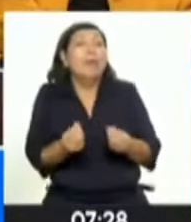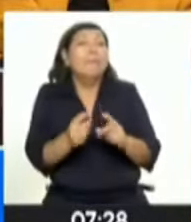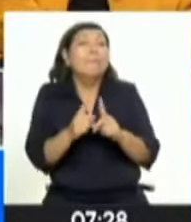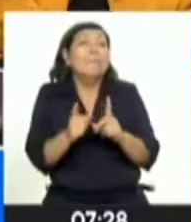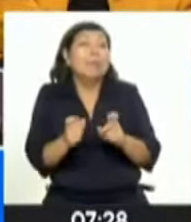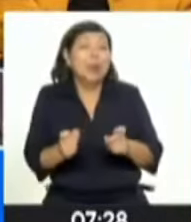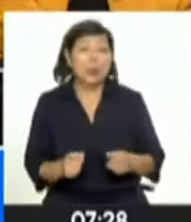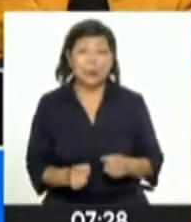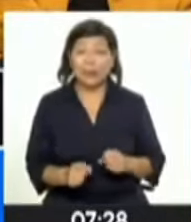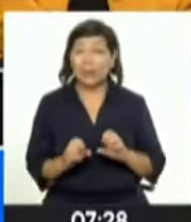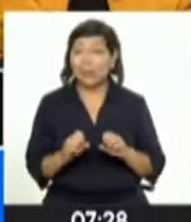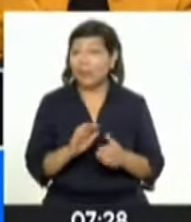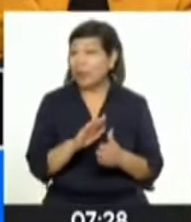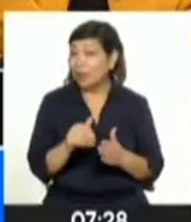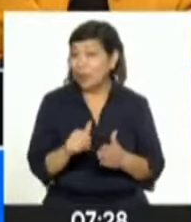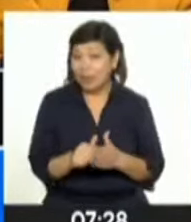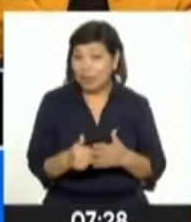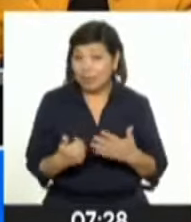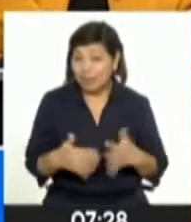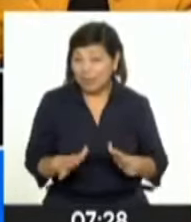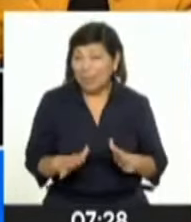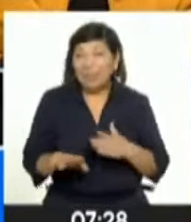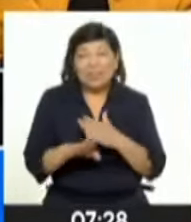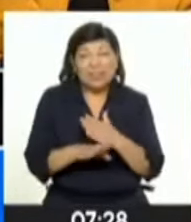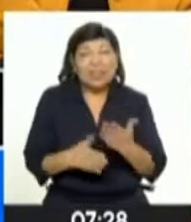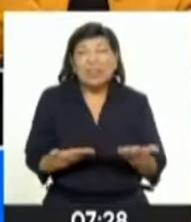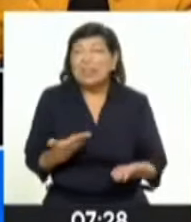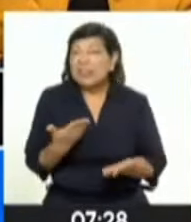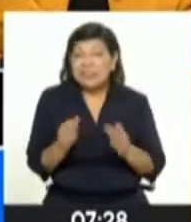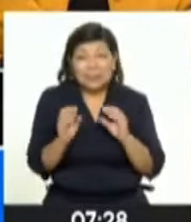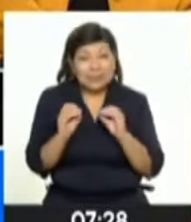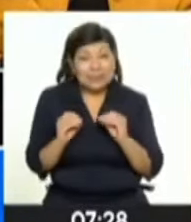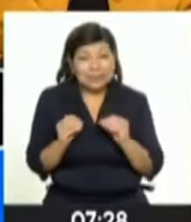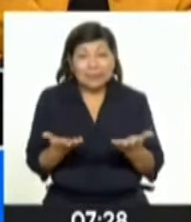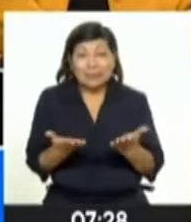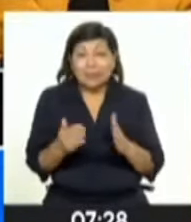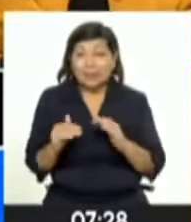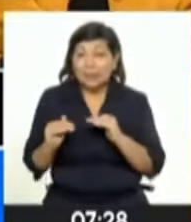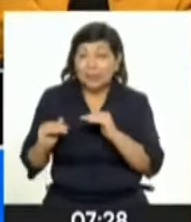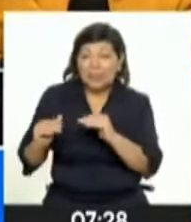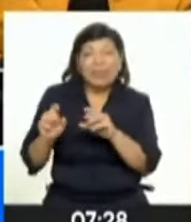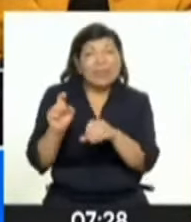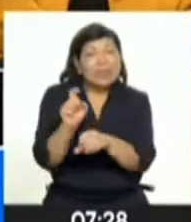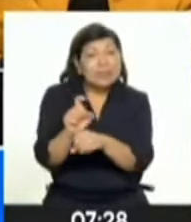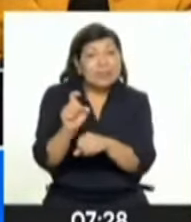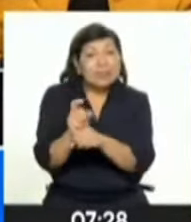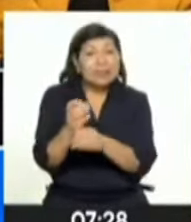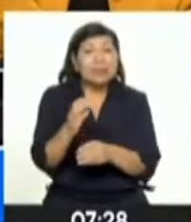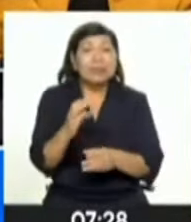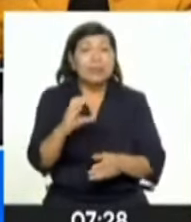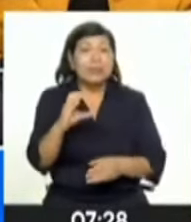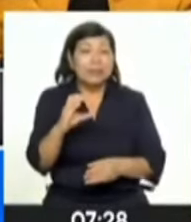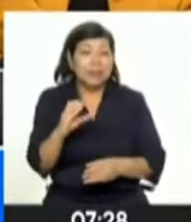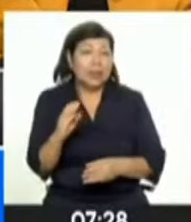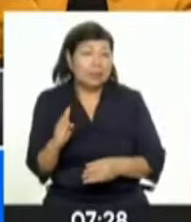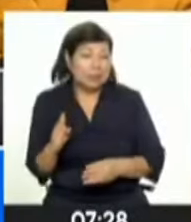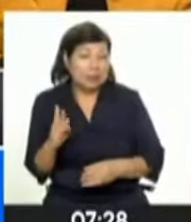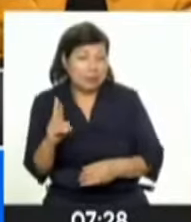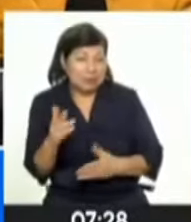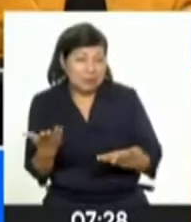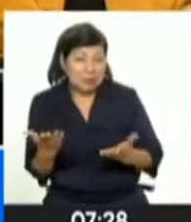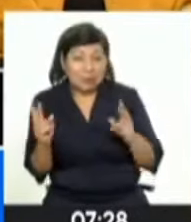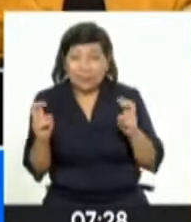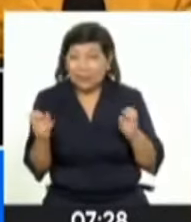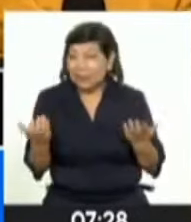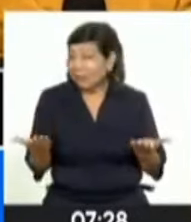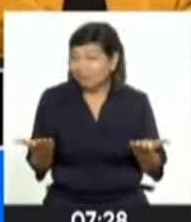pregunta que nos hacemos todos es, ¿en base a qué se van a formular estos lineamientos? ¿Al informe de la CBR? Porque es un